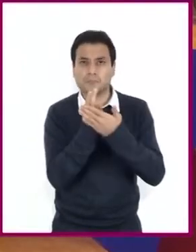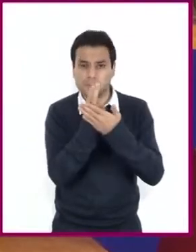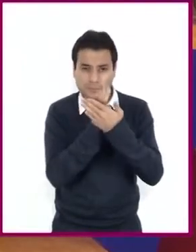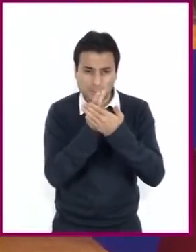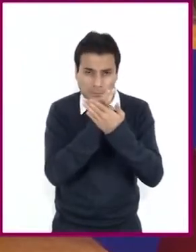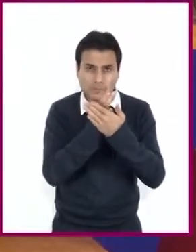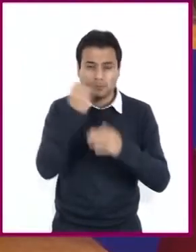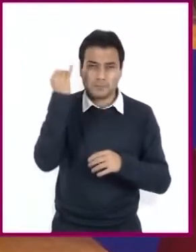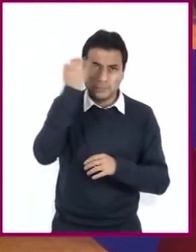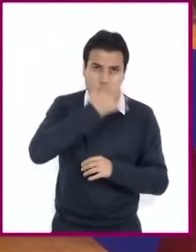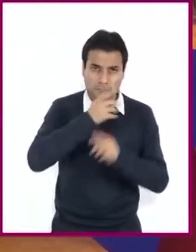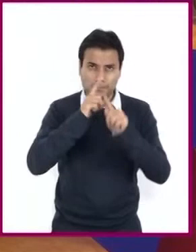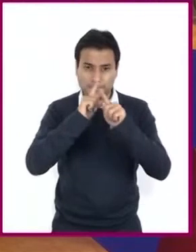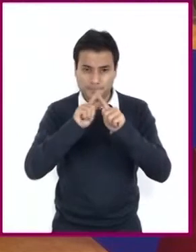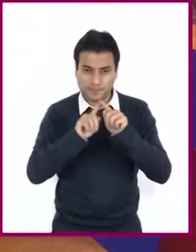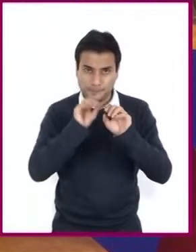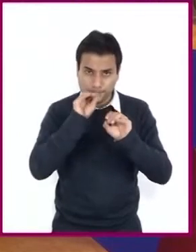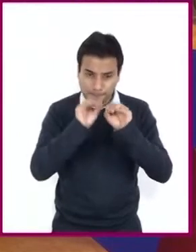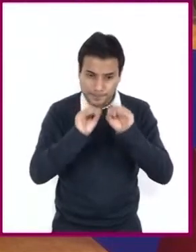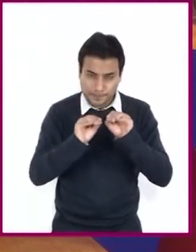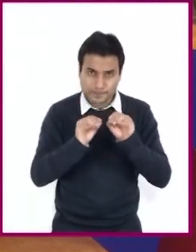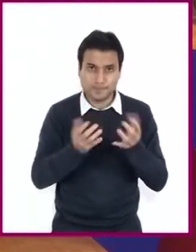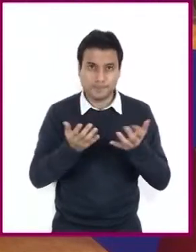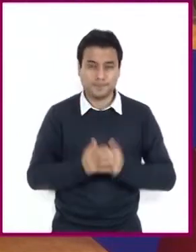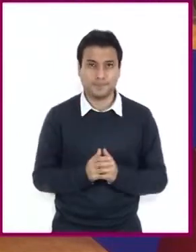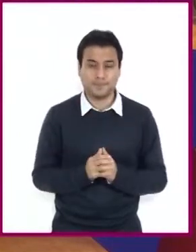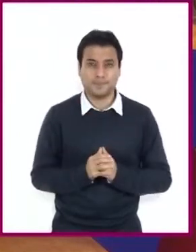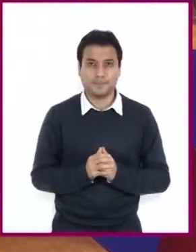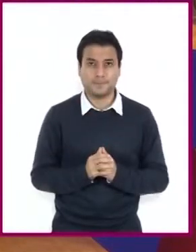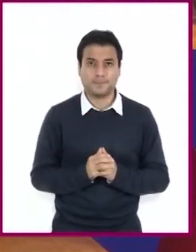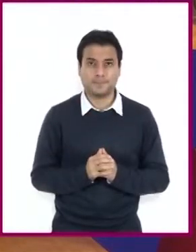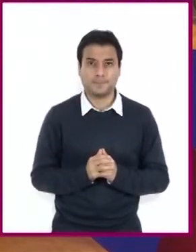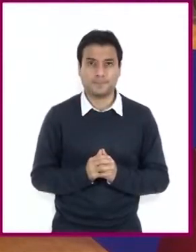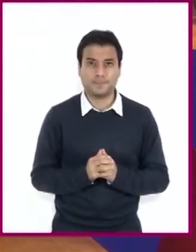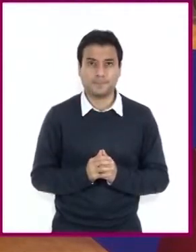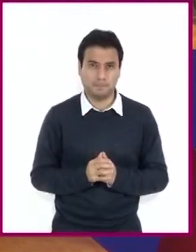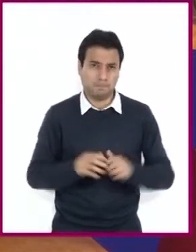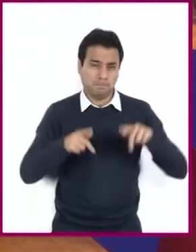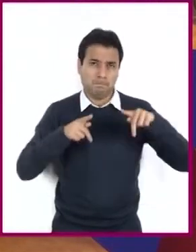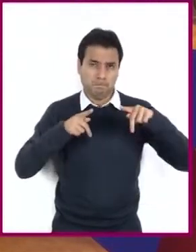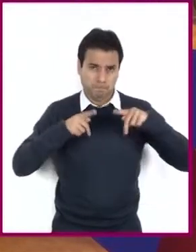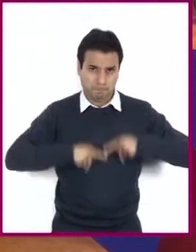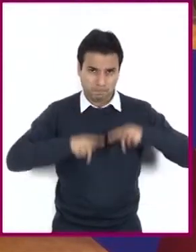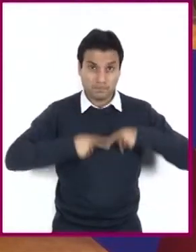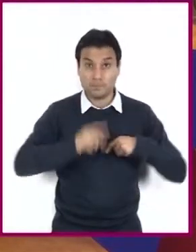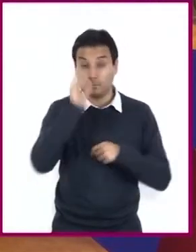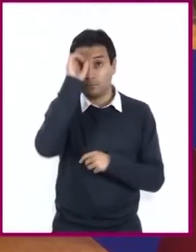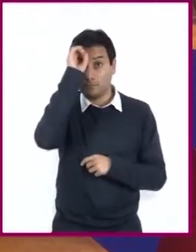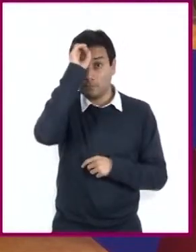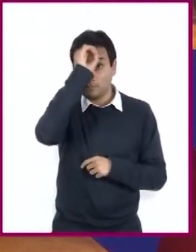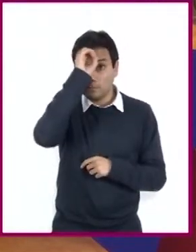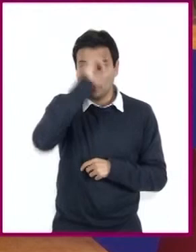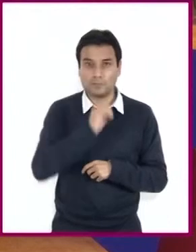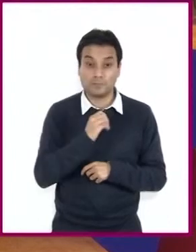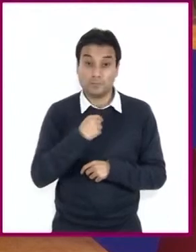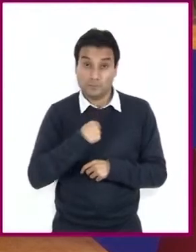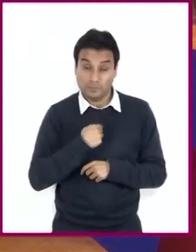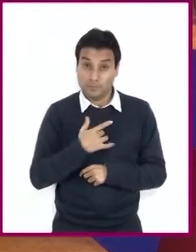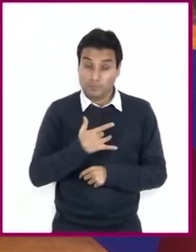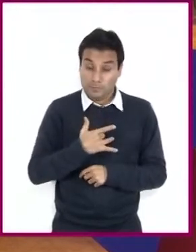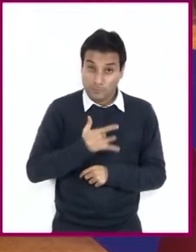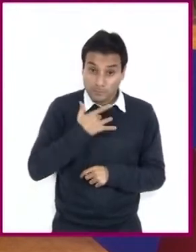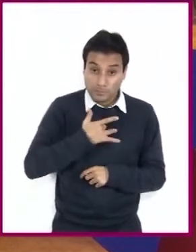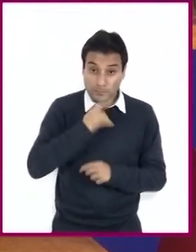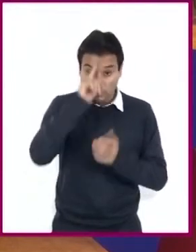plasmar objetivamente lo que observa. Es decir, sin juicios, valoraciones o interpretaciones